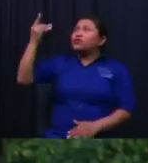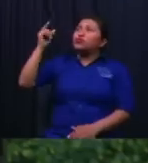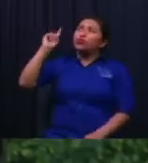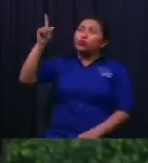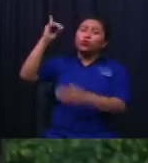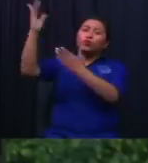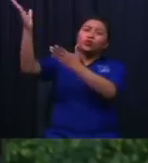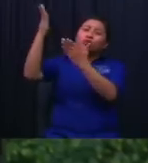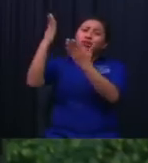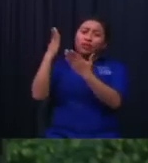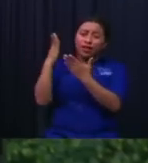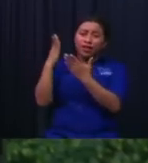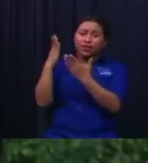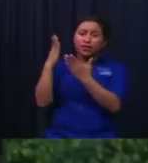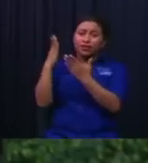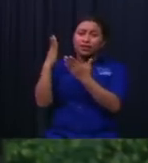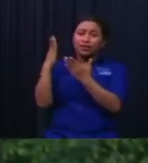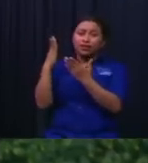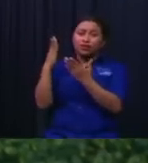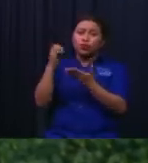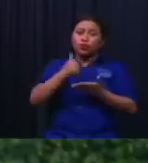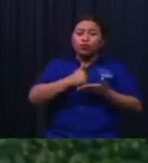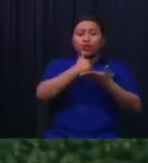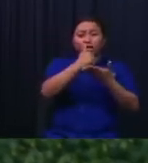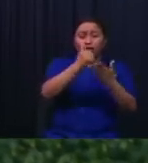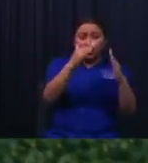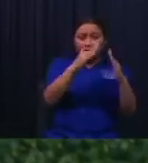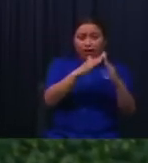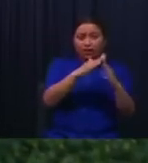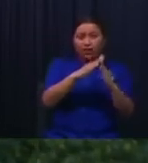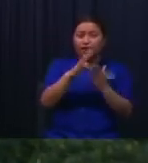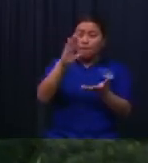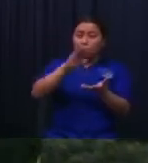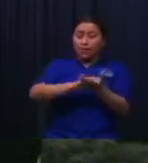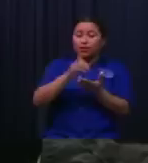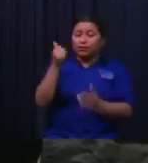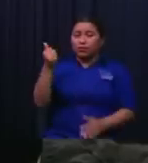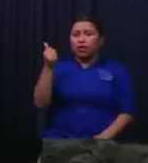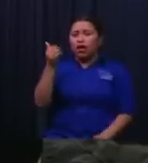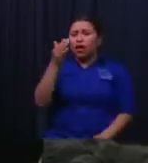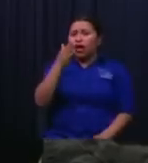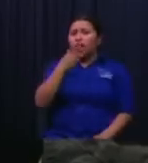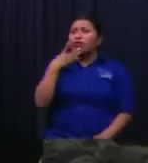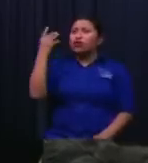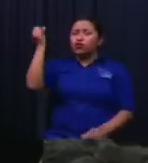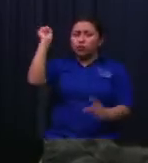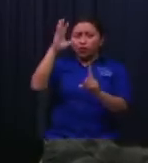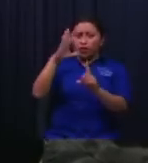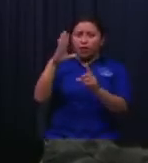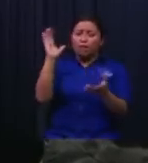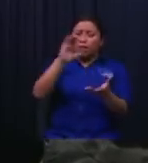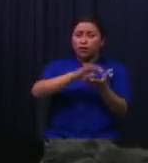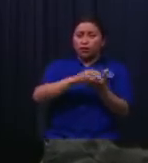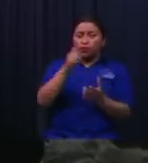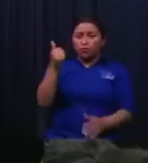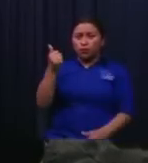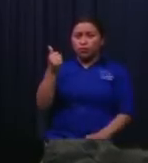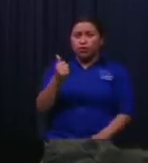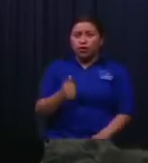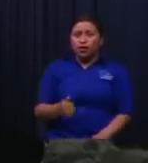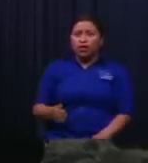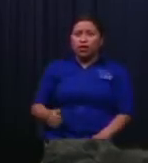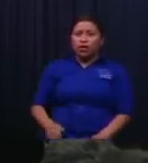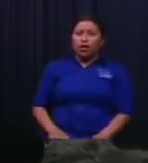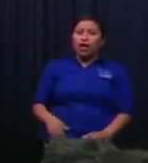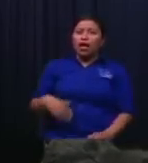chambear en la casa. Por ejemplo, mi esposa, que Dios la bendiga. Hemos aprendido a convivir